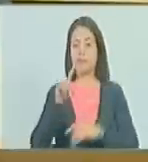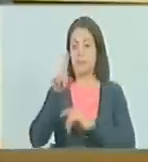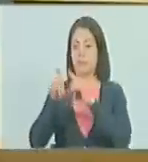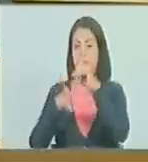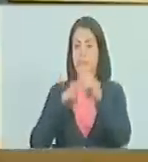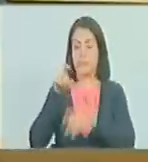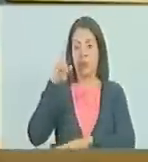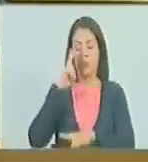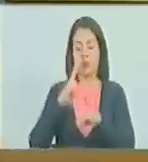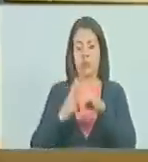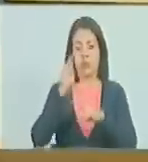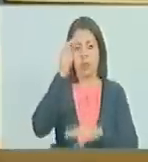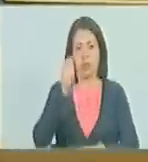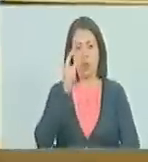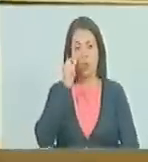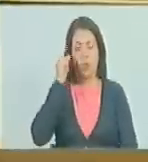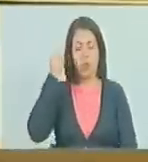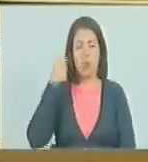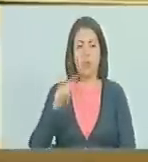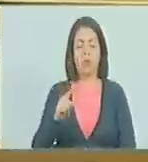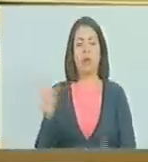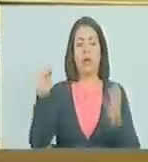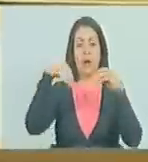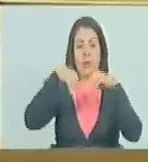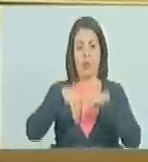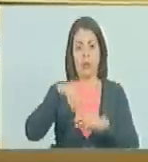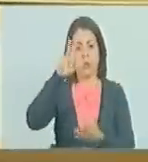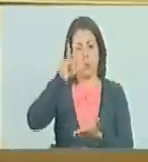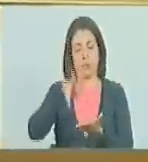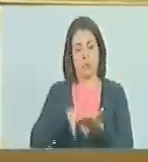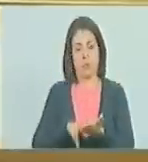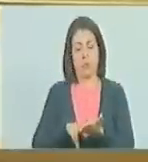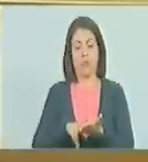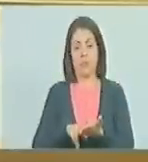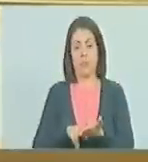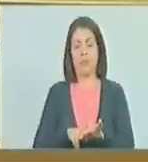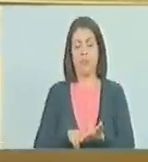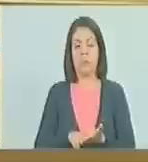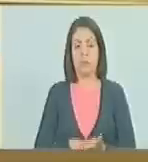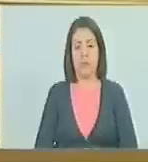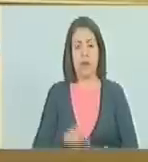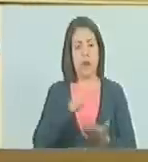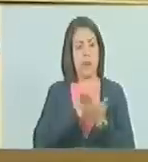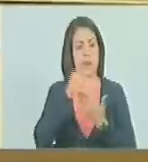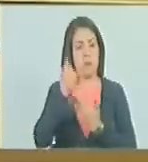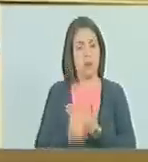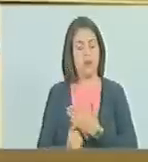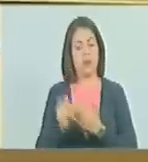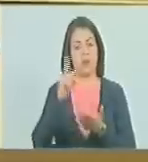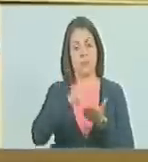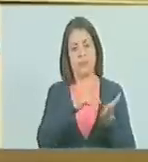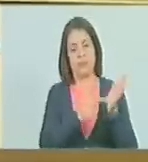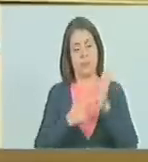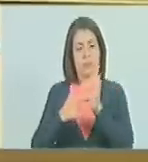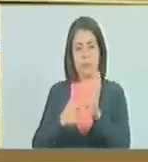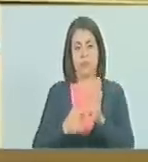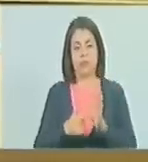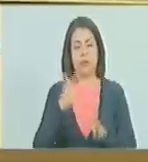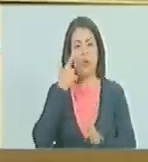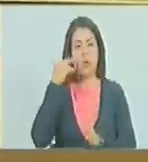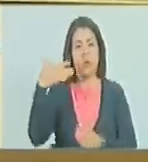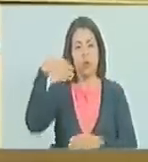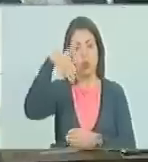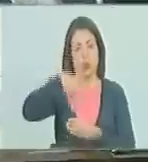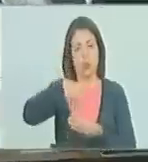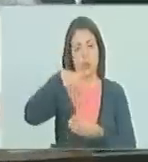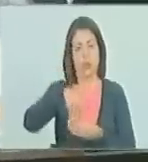las honorables diputadas y los diputados que estén de acuerdo con aprobar el proyecto de acta presentado, si no se manifestaron con la señal de